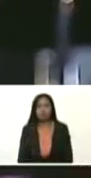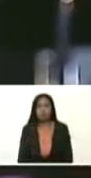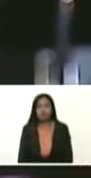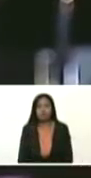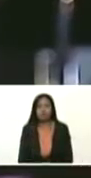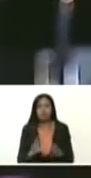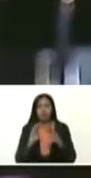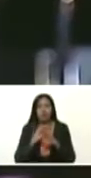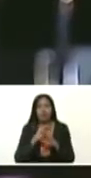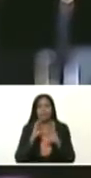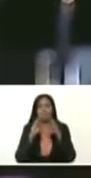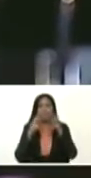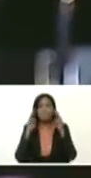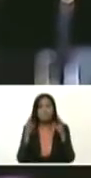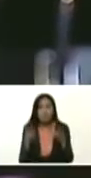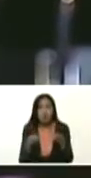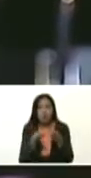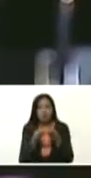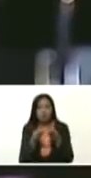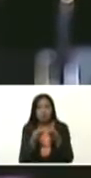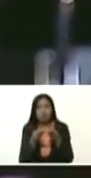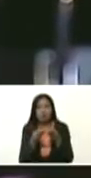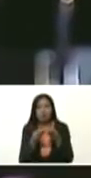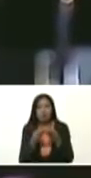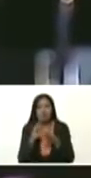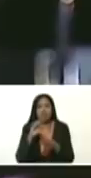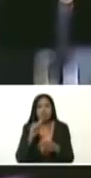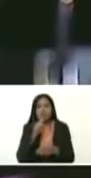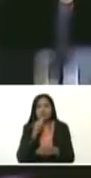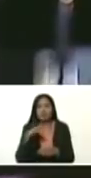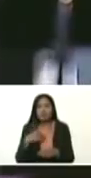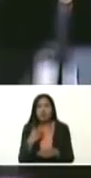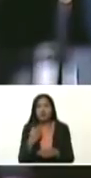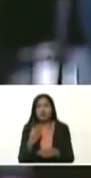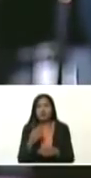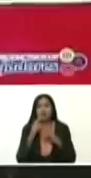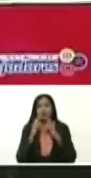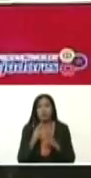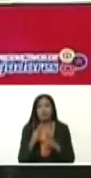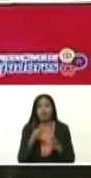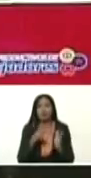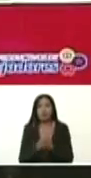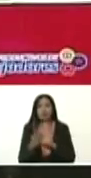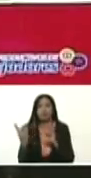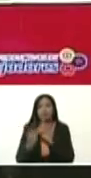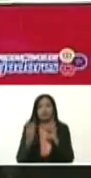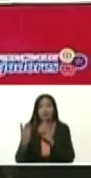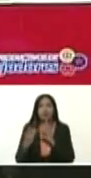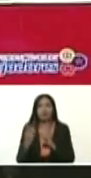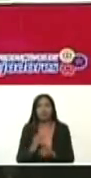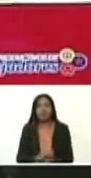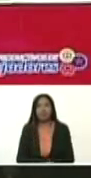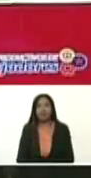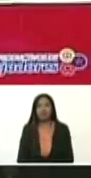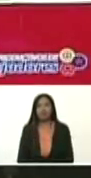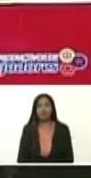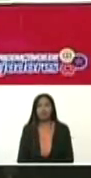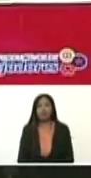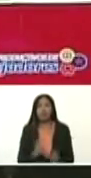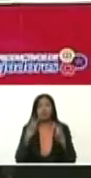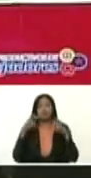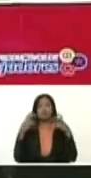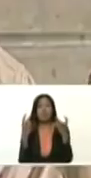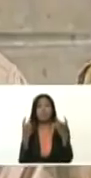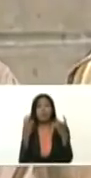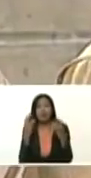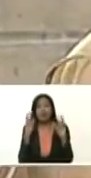la broma, todas esas cosas. ¿Quién me puede dar una respuesta sólida sobre este debate que tenemos abierto ahorita? Es un tema concreto para